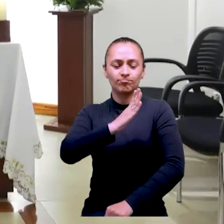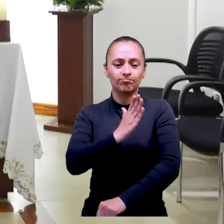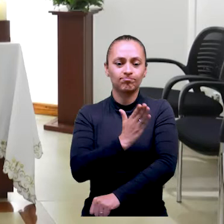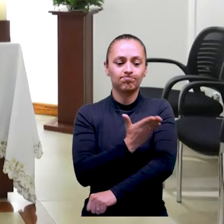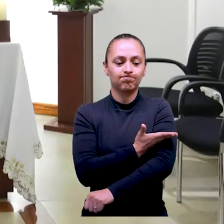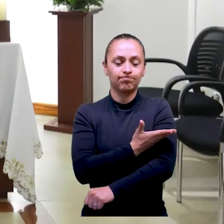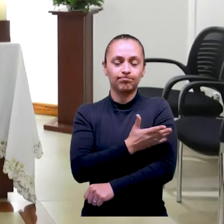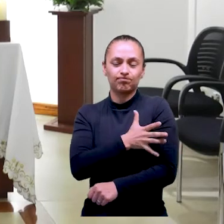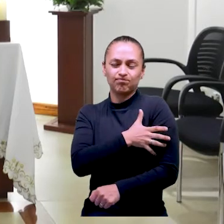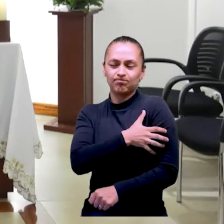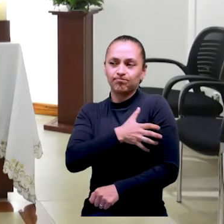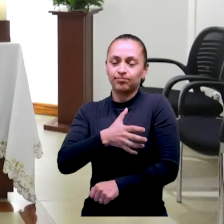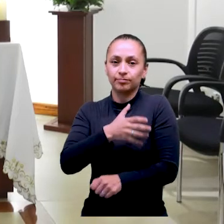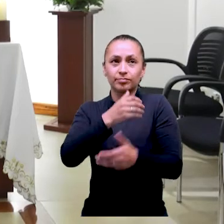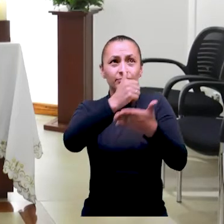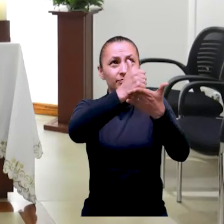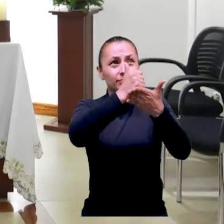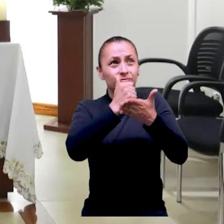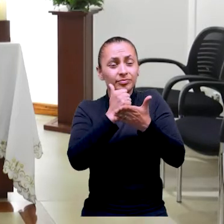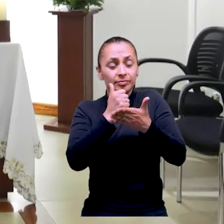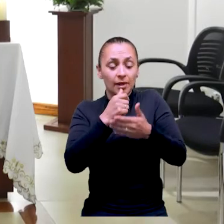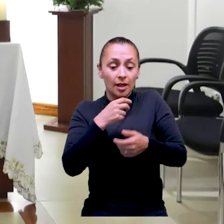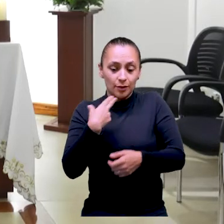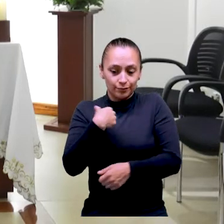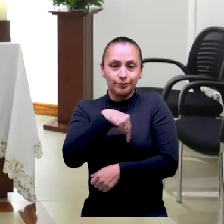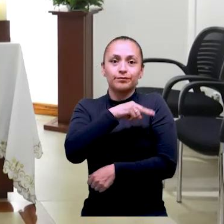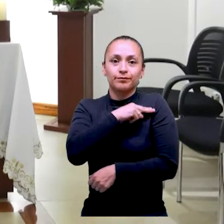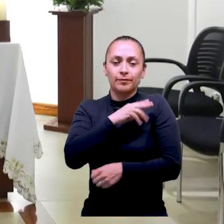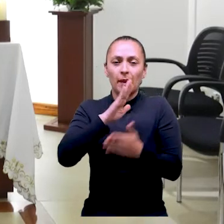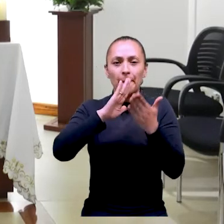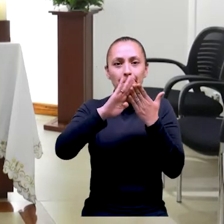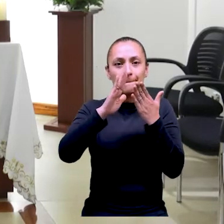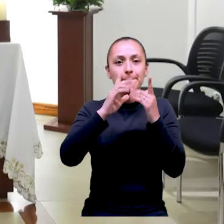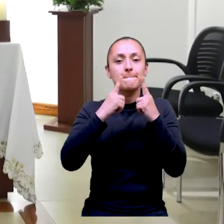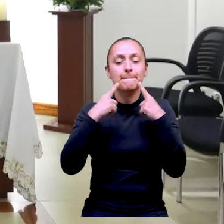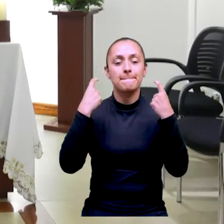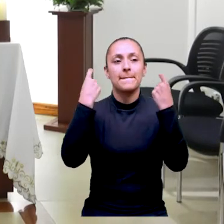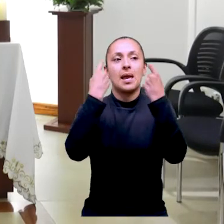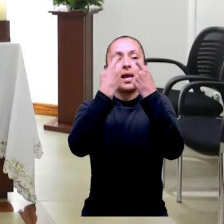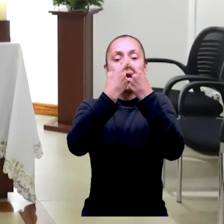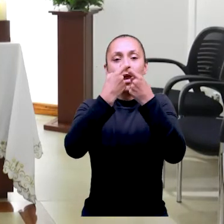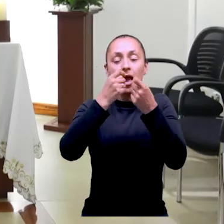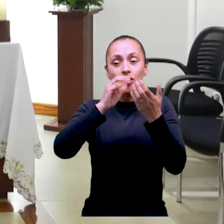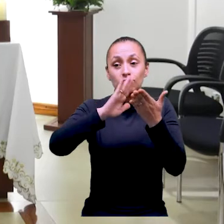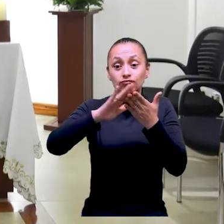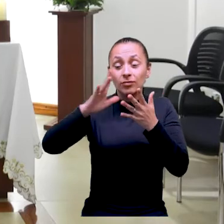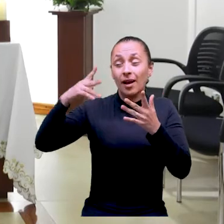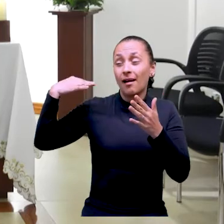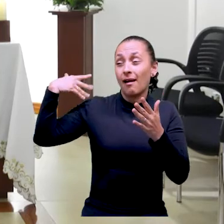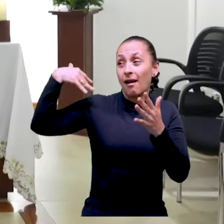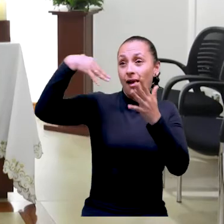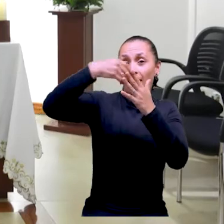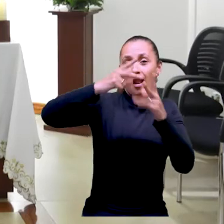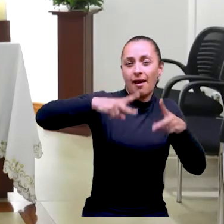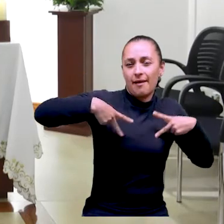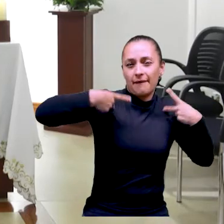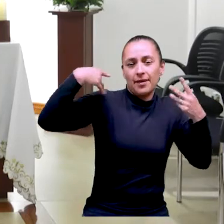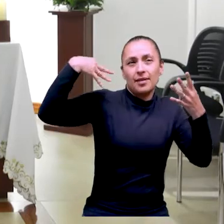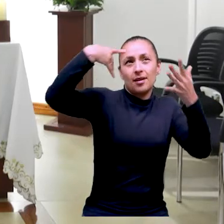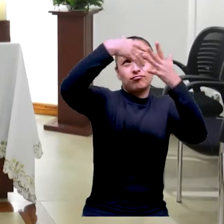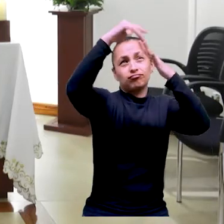dios todo eso tenga misericordia de nosotros perdone nuestros pecados y nos lleve a la vida